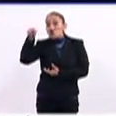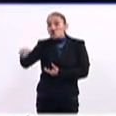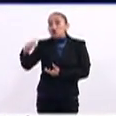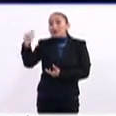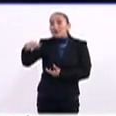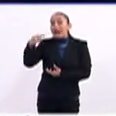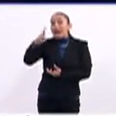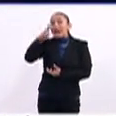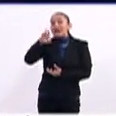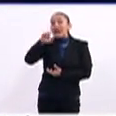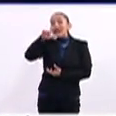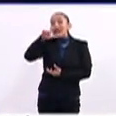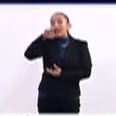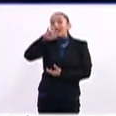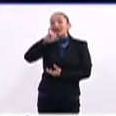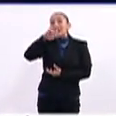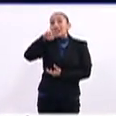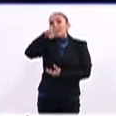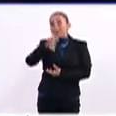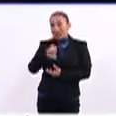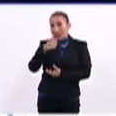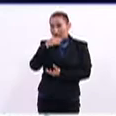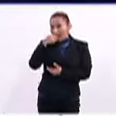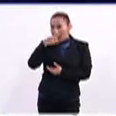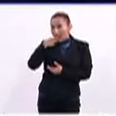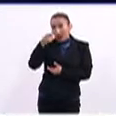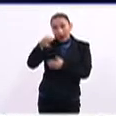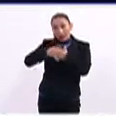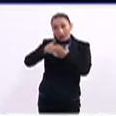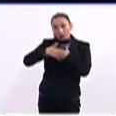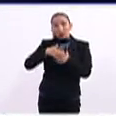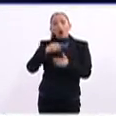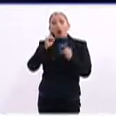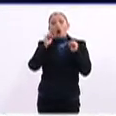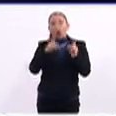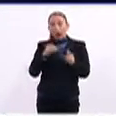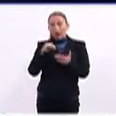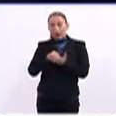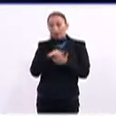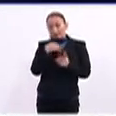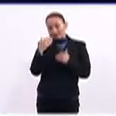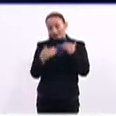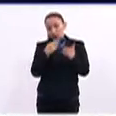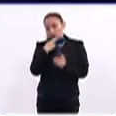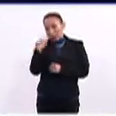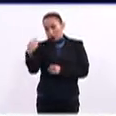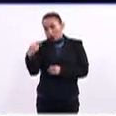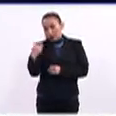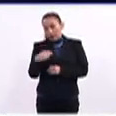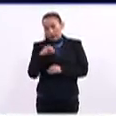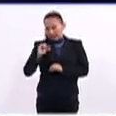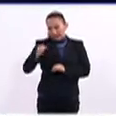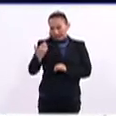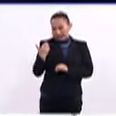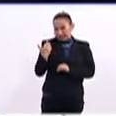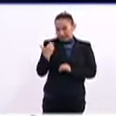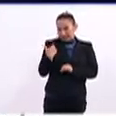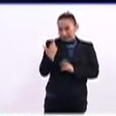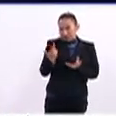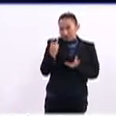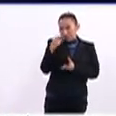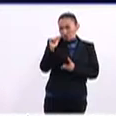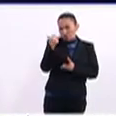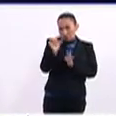haciendo se llama relieve. Y empecé a integrarlo, pero en los últimos, te puedo decir que es muy reciente,